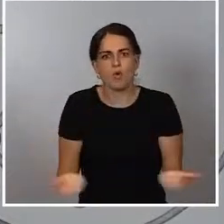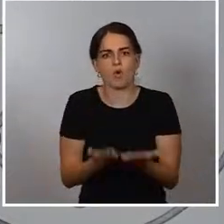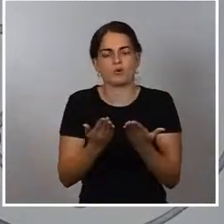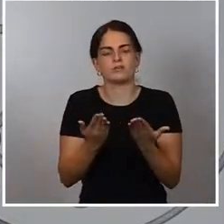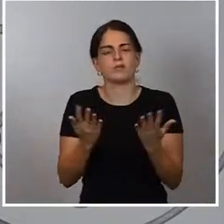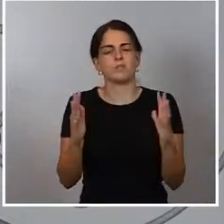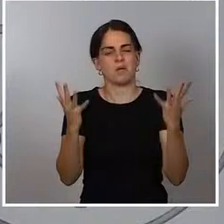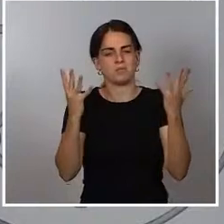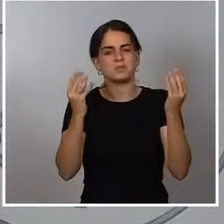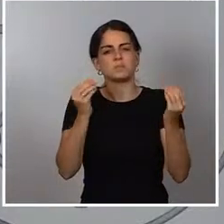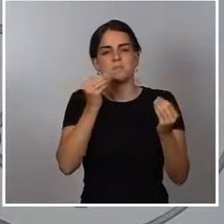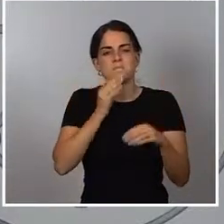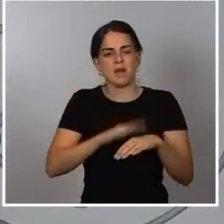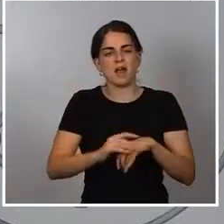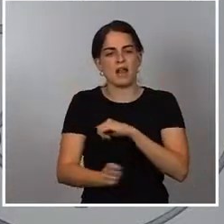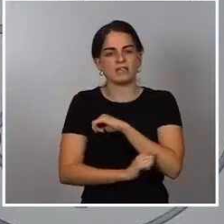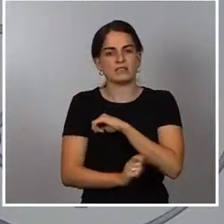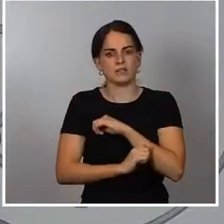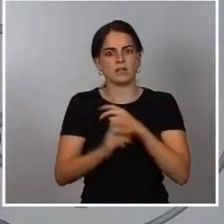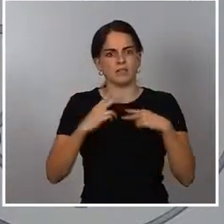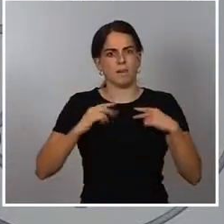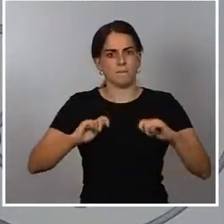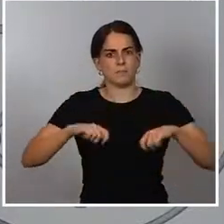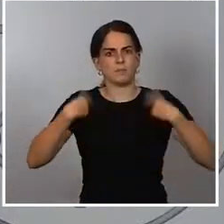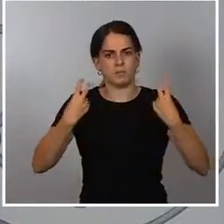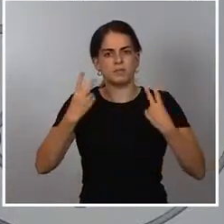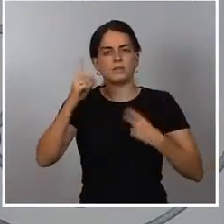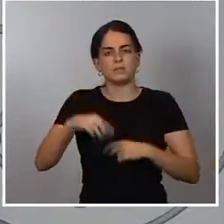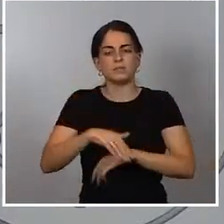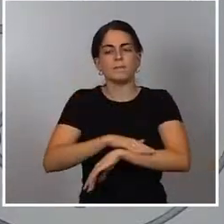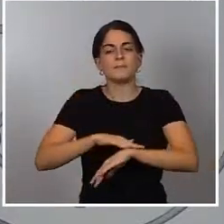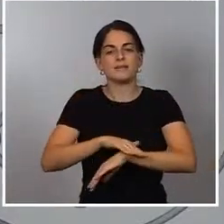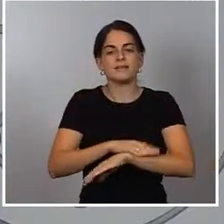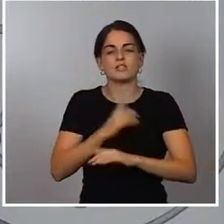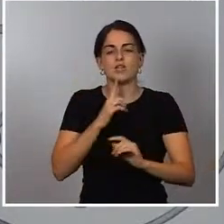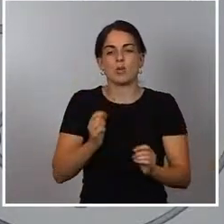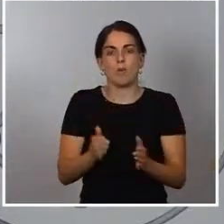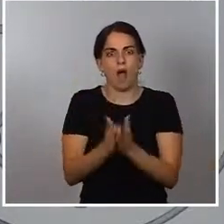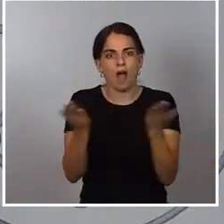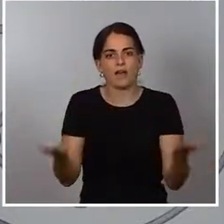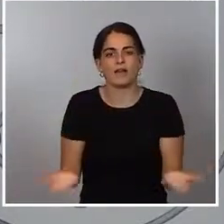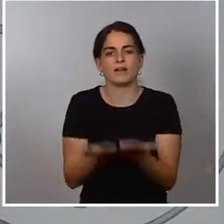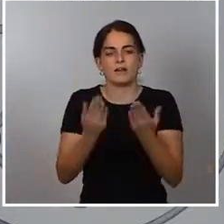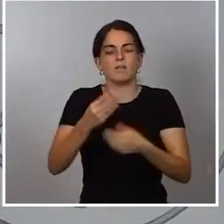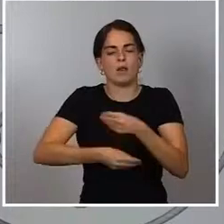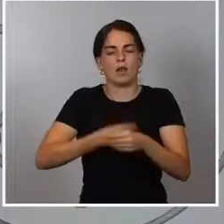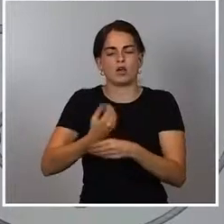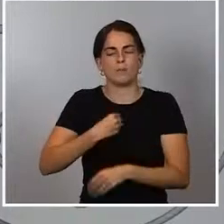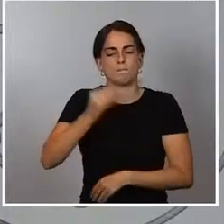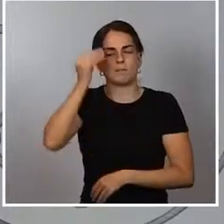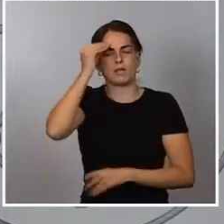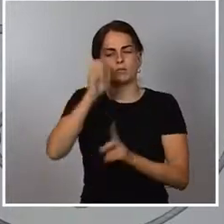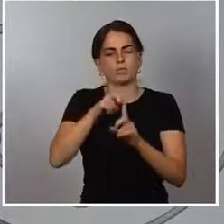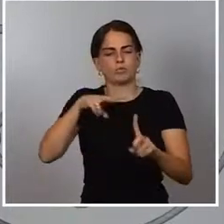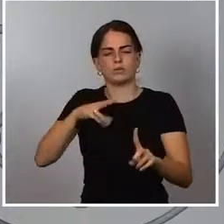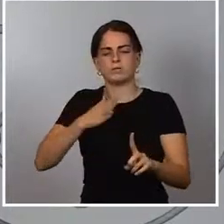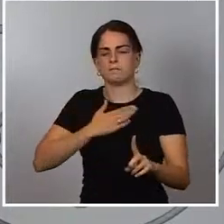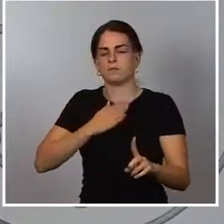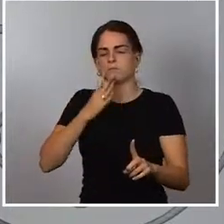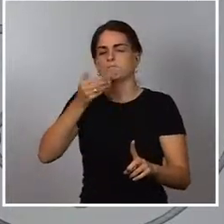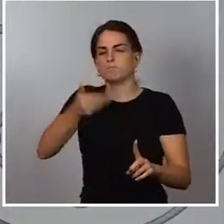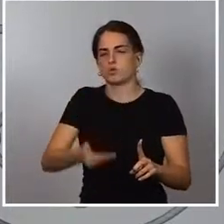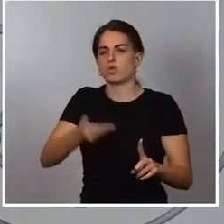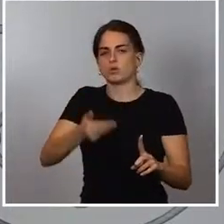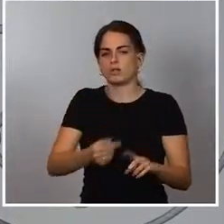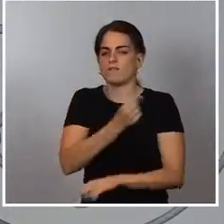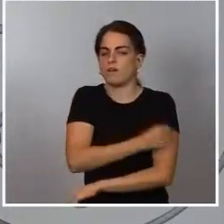estrategia lo permite desde luego el ministerio anima a que se haga porque nos parece muy importante es verdad que hay que seguir vacunando